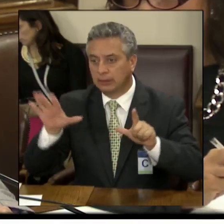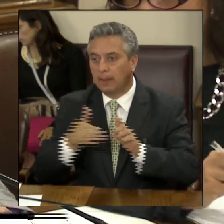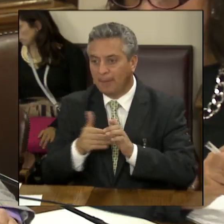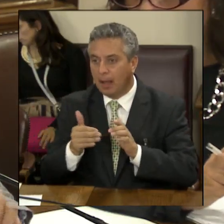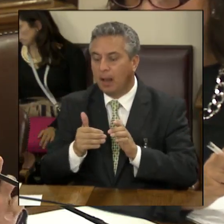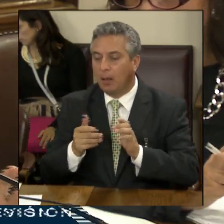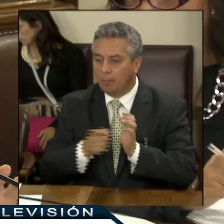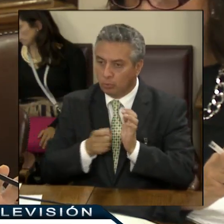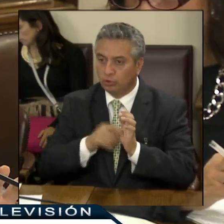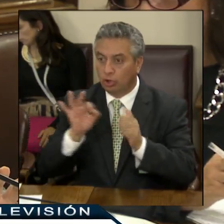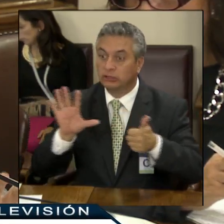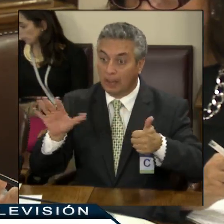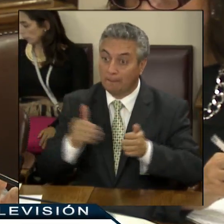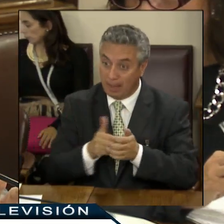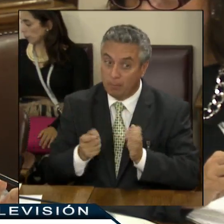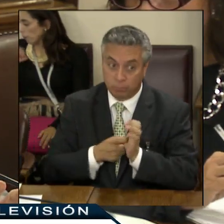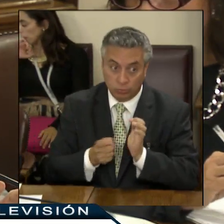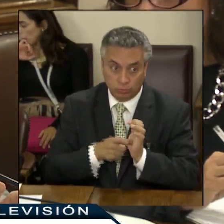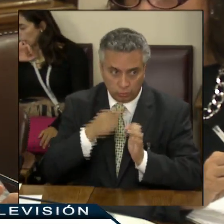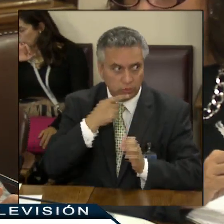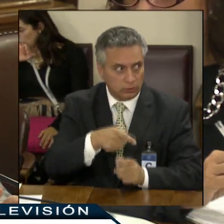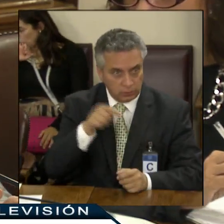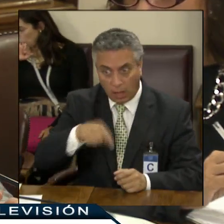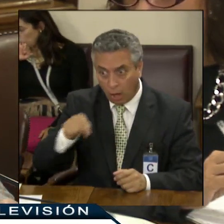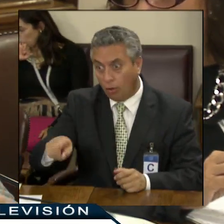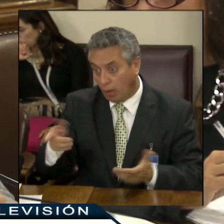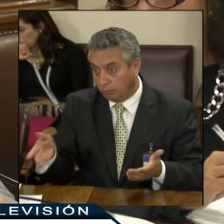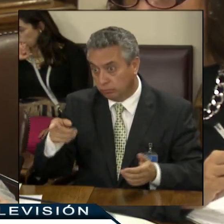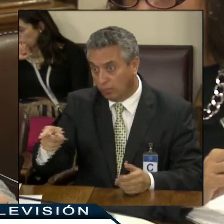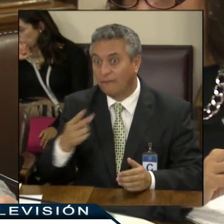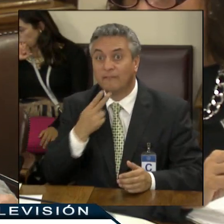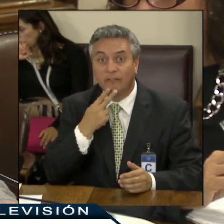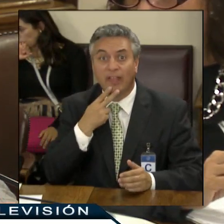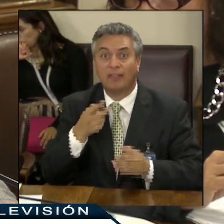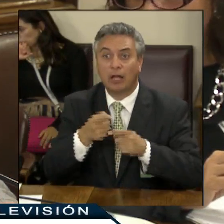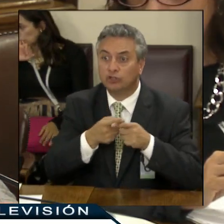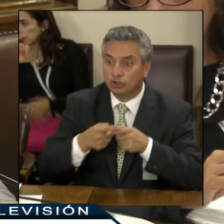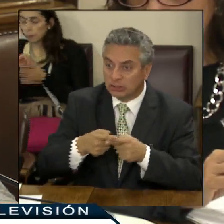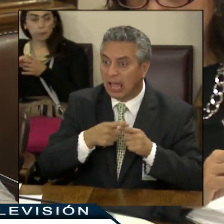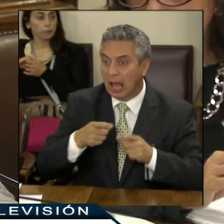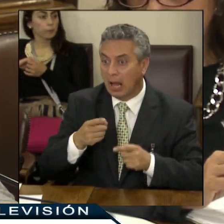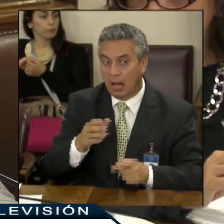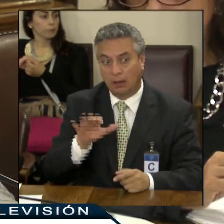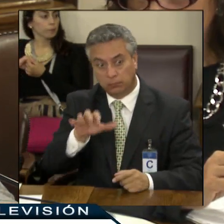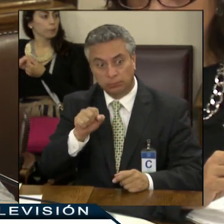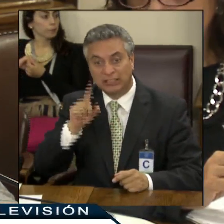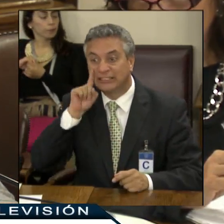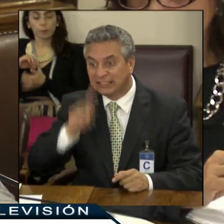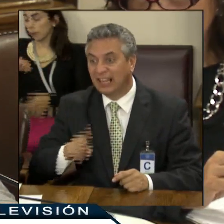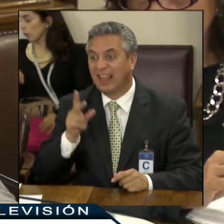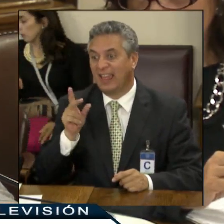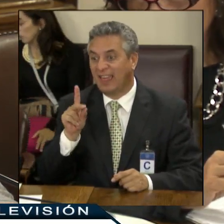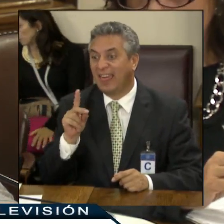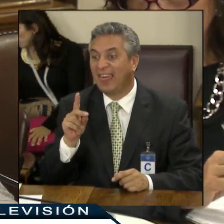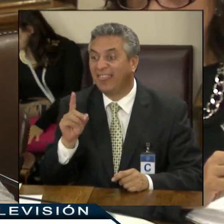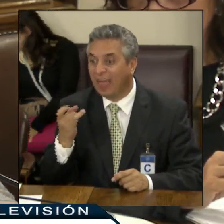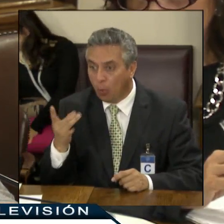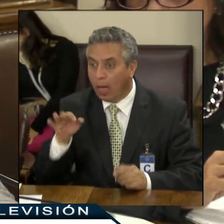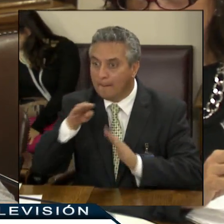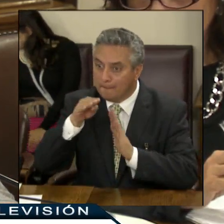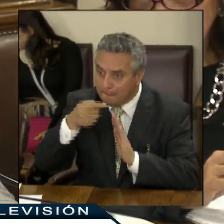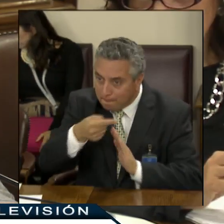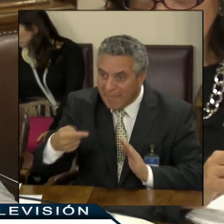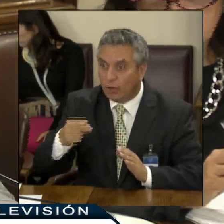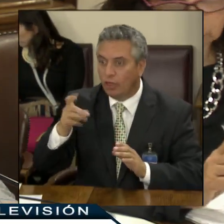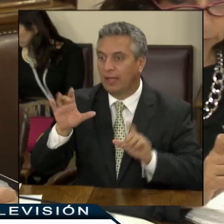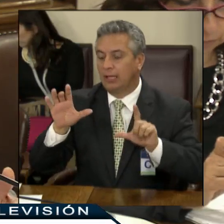6000 puntos por ejemplo que lo hacen merecedores del subsidio de la vivienda social sin deuda menos 7000 puntos No